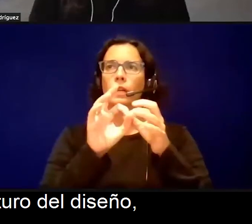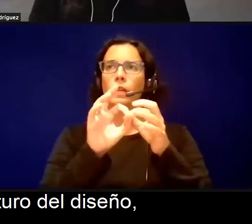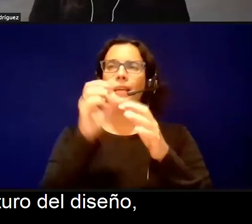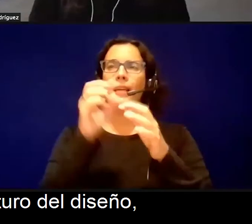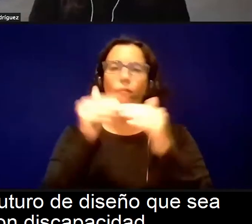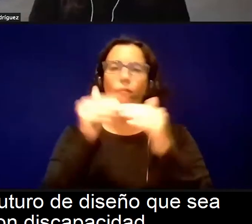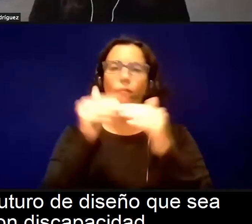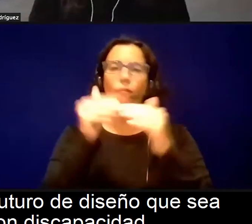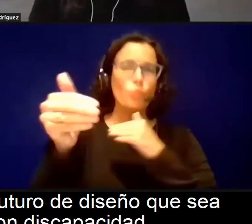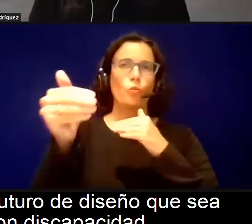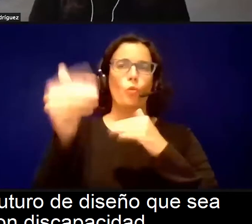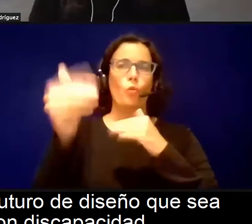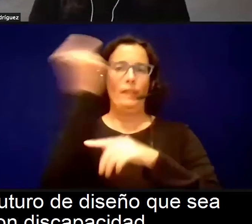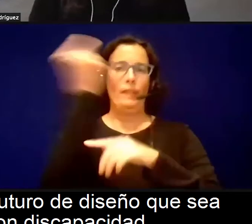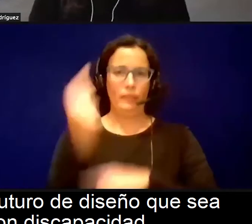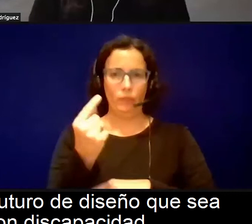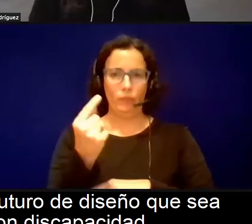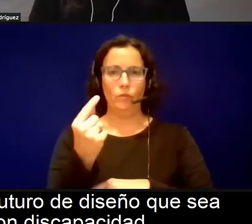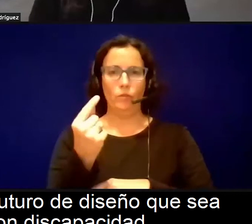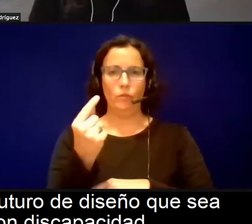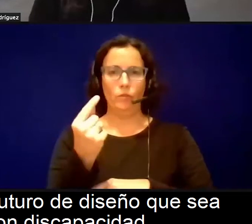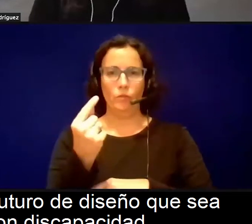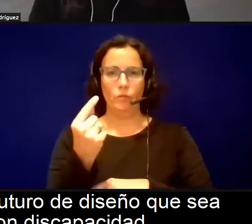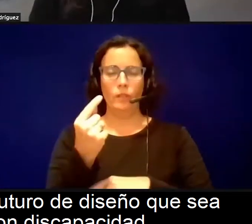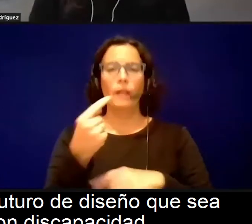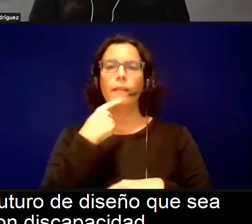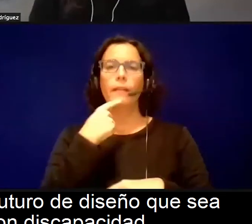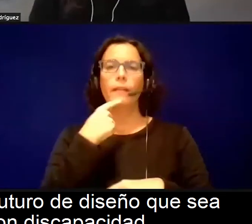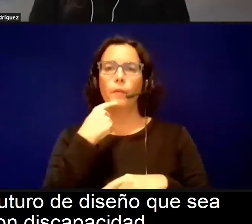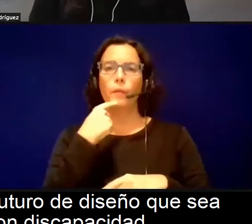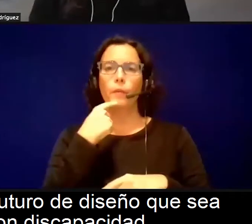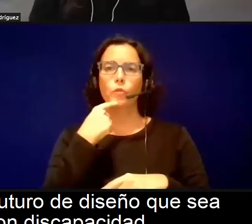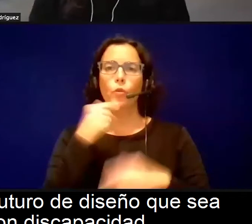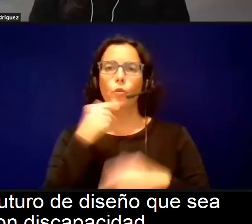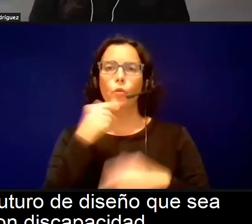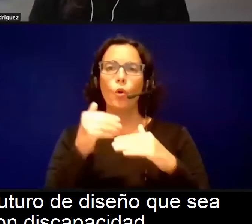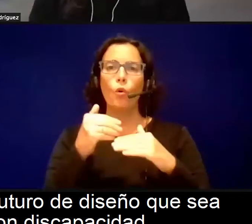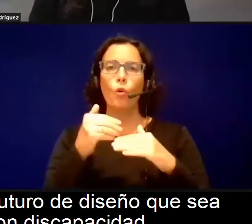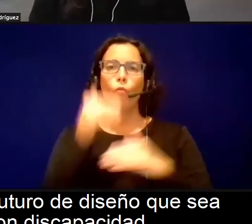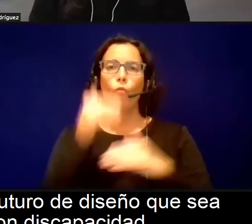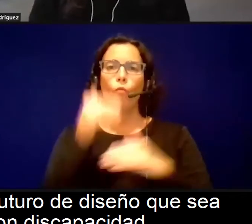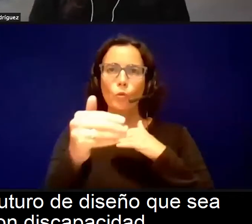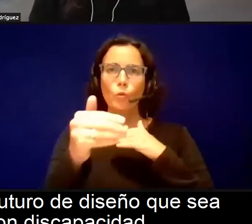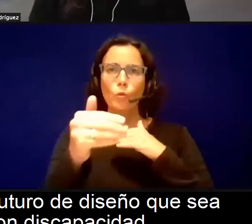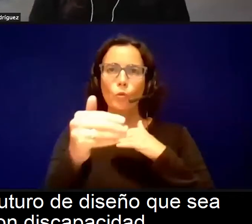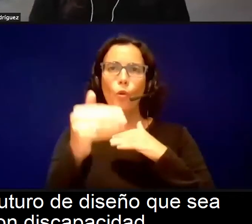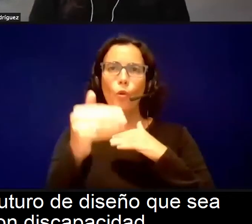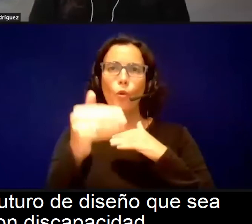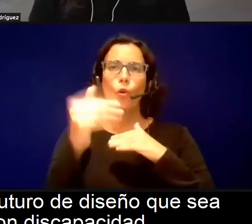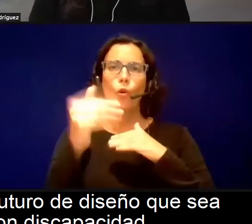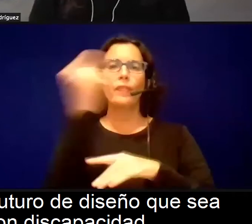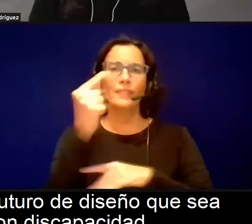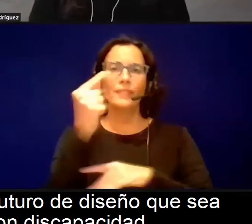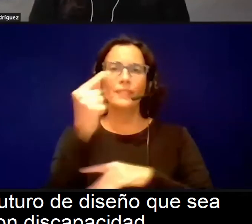Estamos hablando que no hay un futuro de diseño que no sea accesible. Si